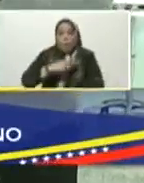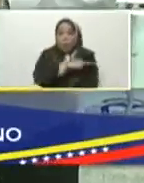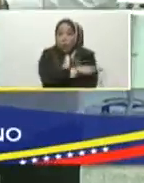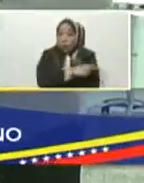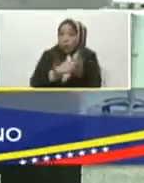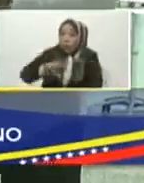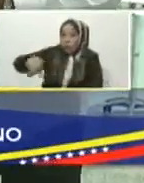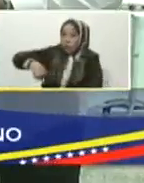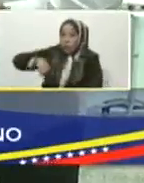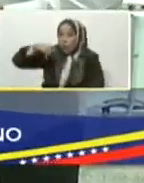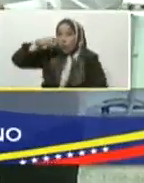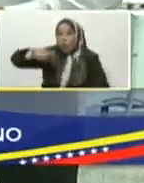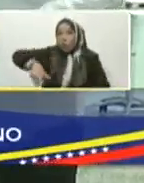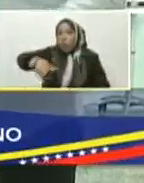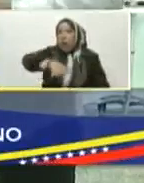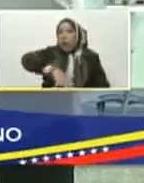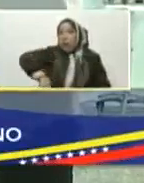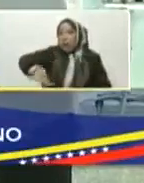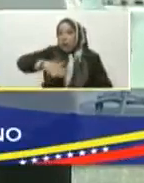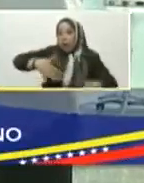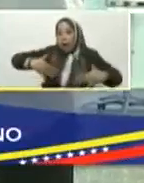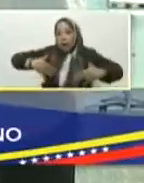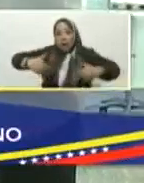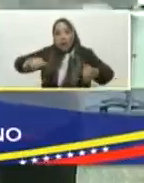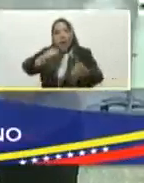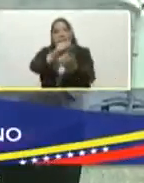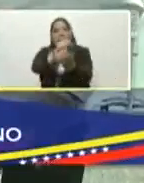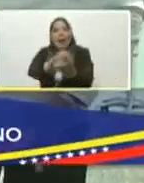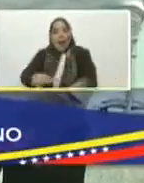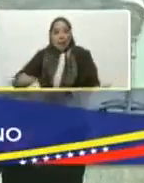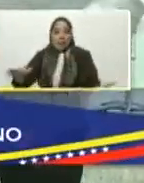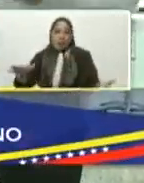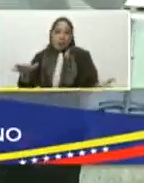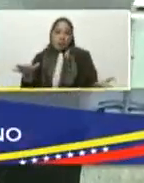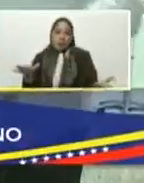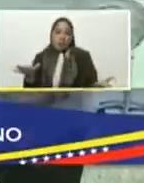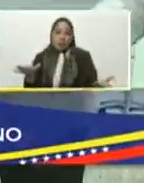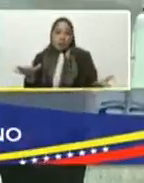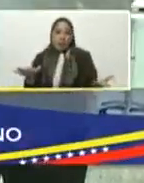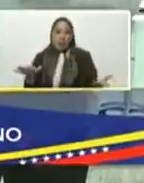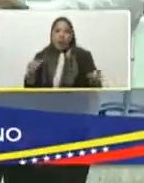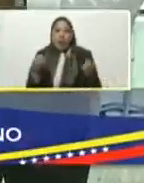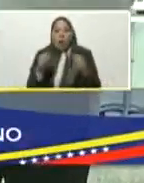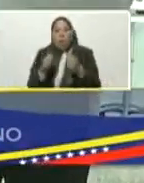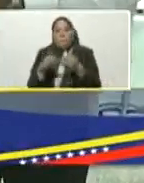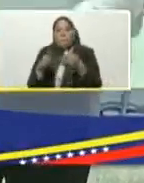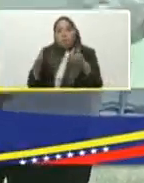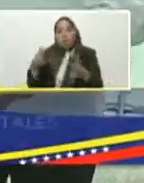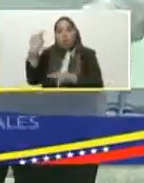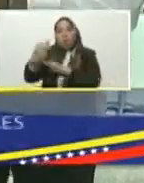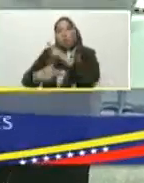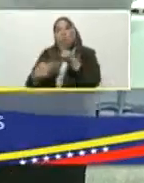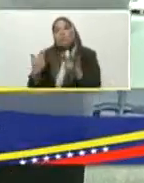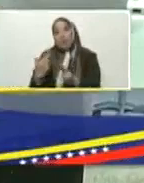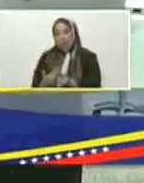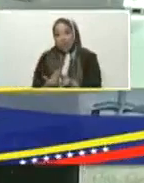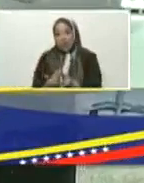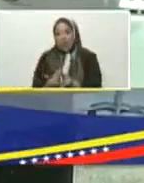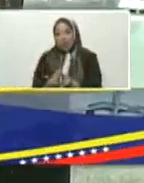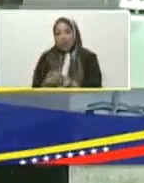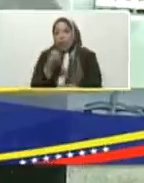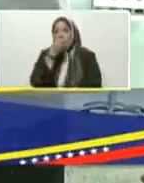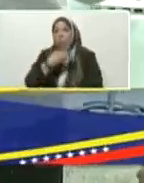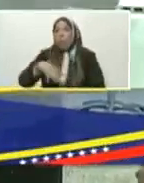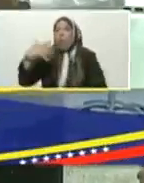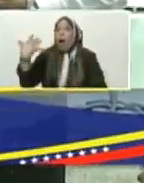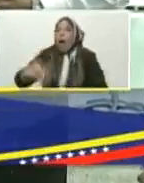que nuestro pueblo tenga salud gratuita, pública, universal y de calidad,